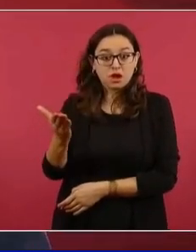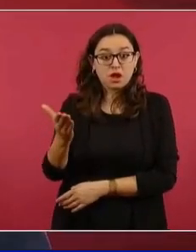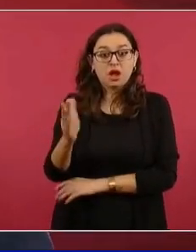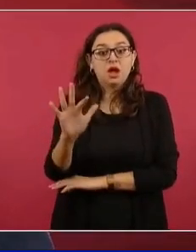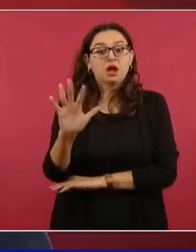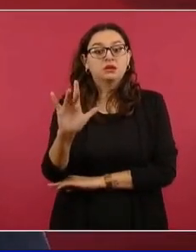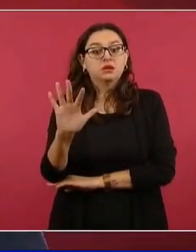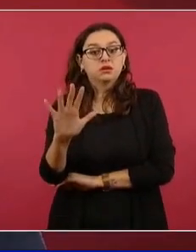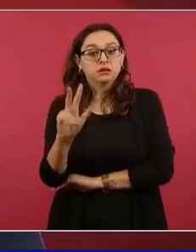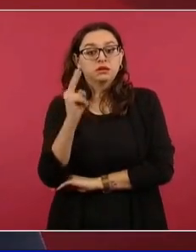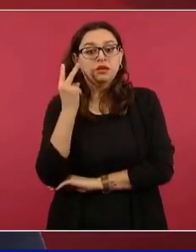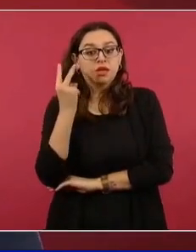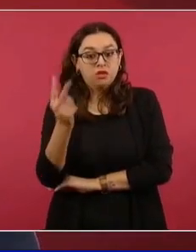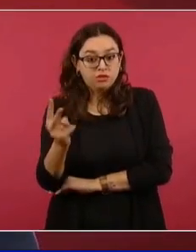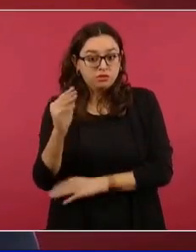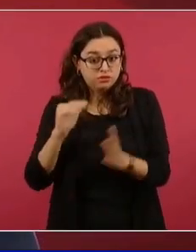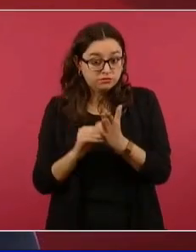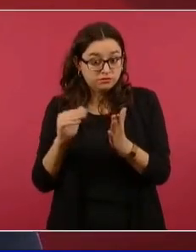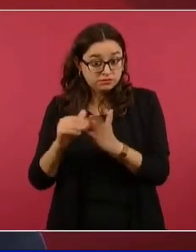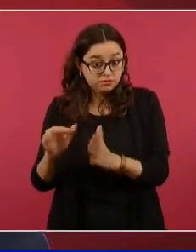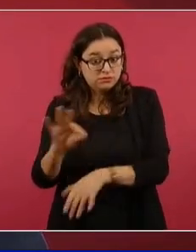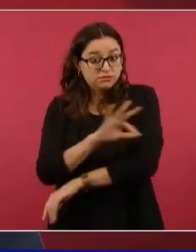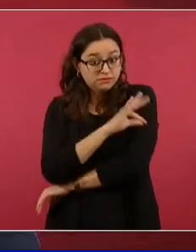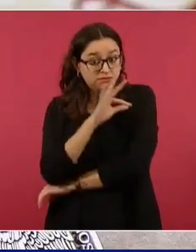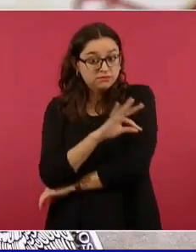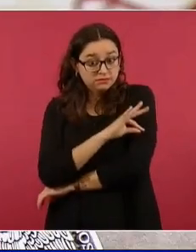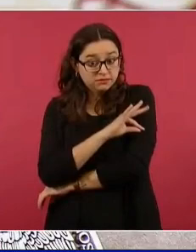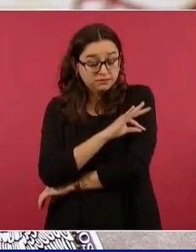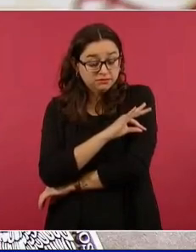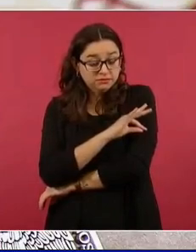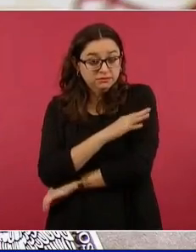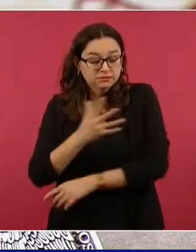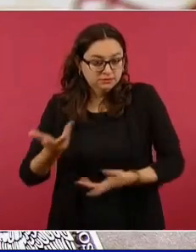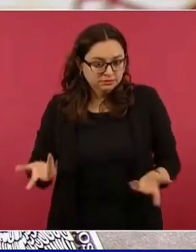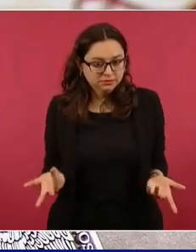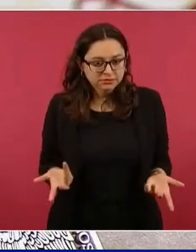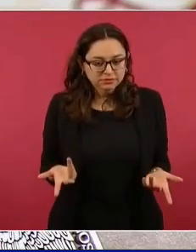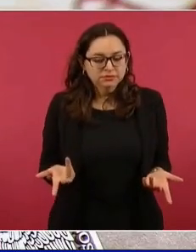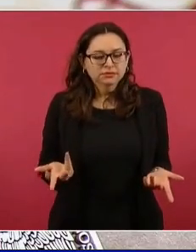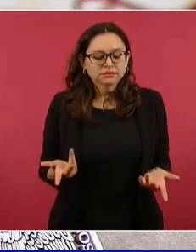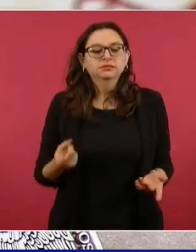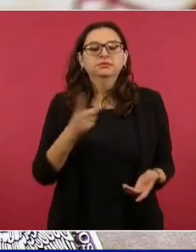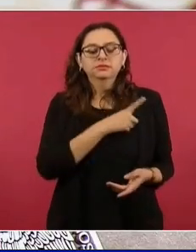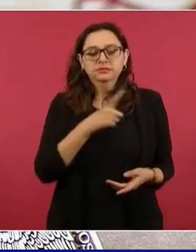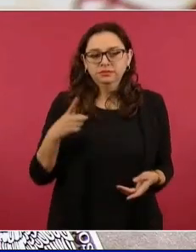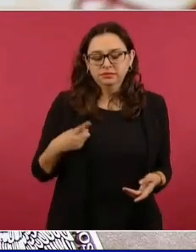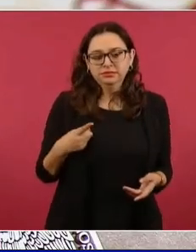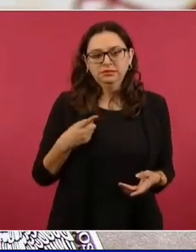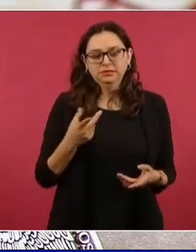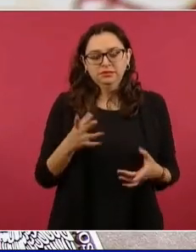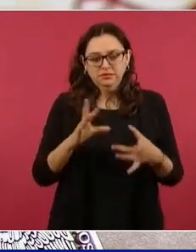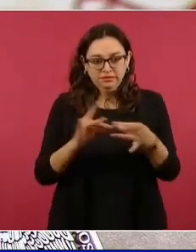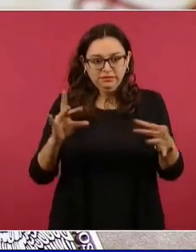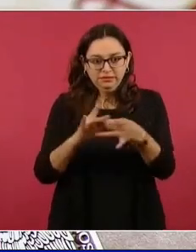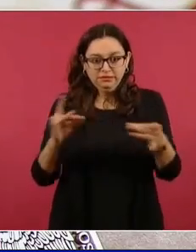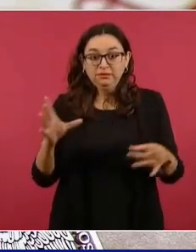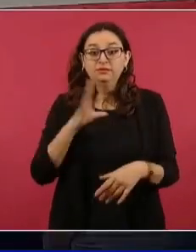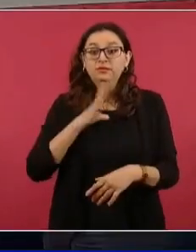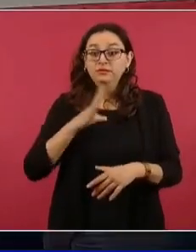de 52 millones de dosis. Muy importante tener en cuenta que esto es un límite superior, un